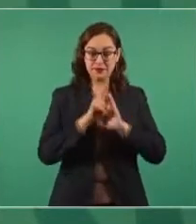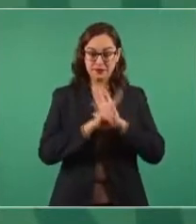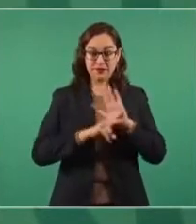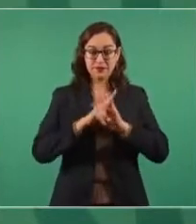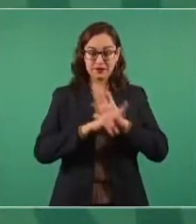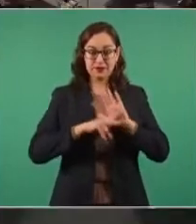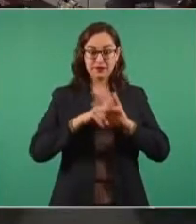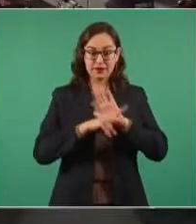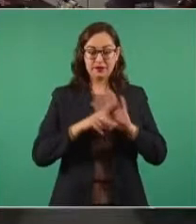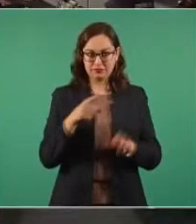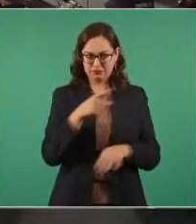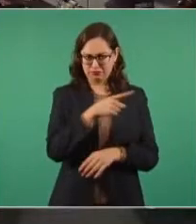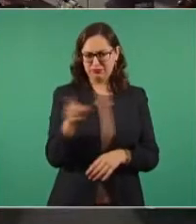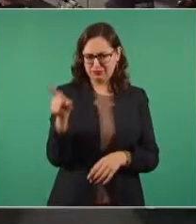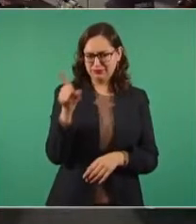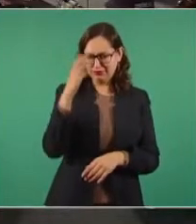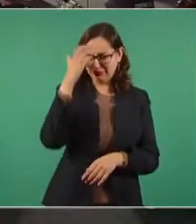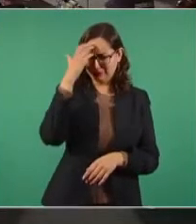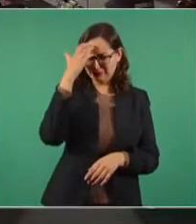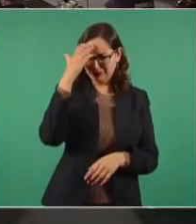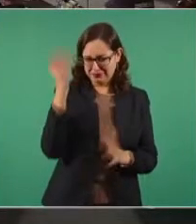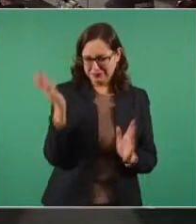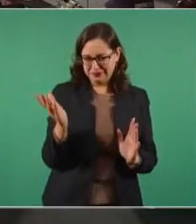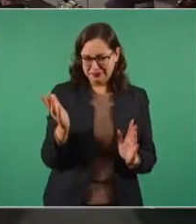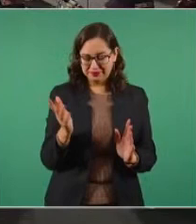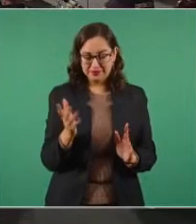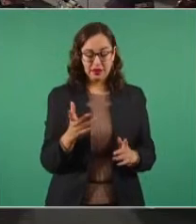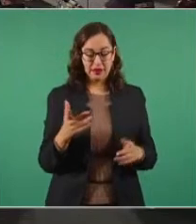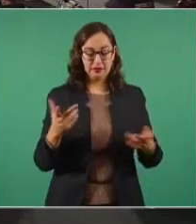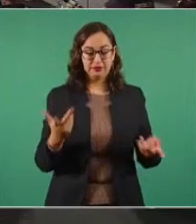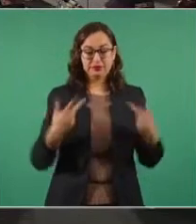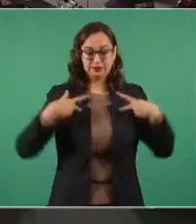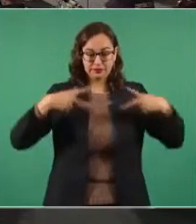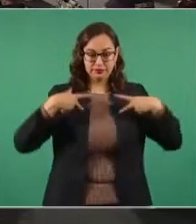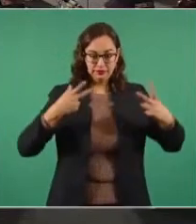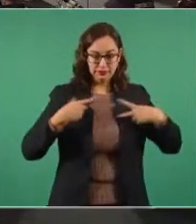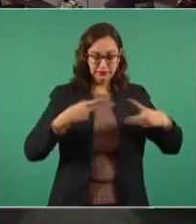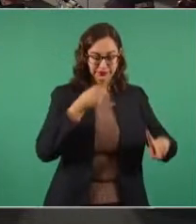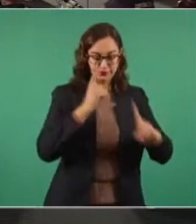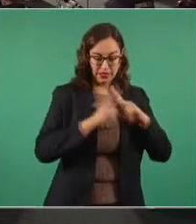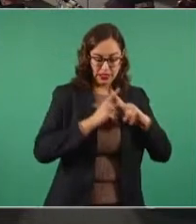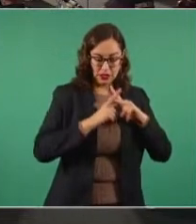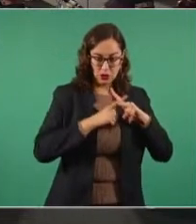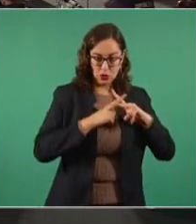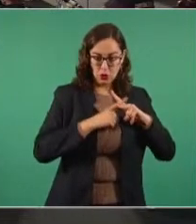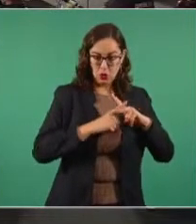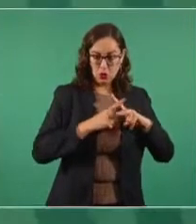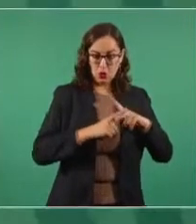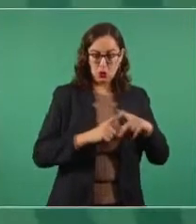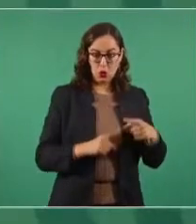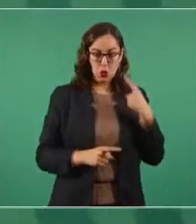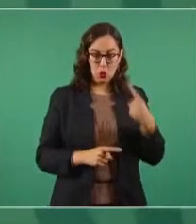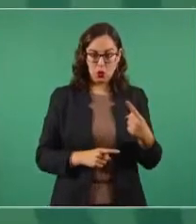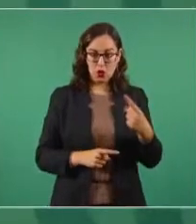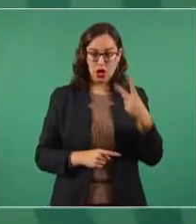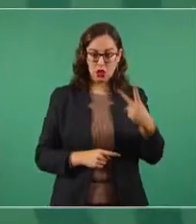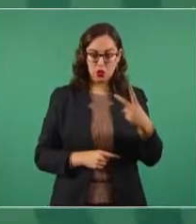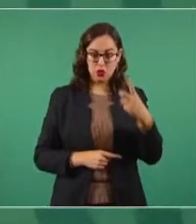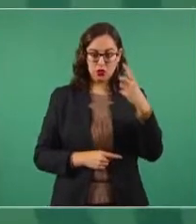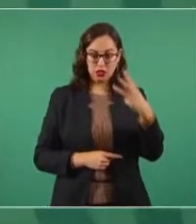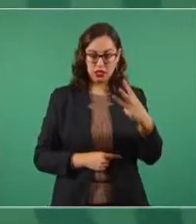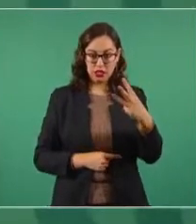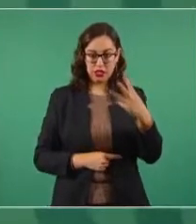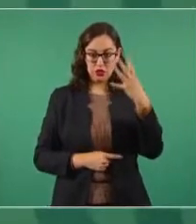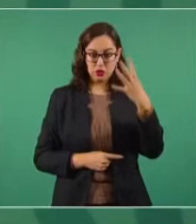ahí se los recomiendo estoy contando las boletas 1 2 3